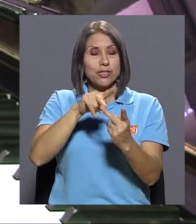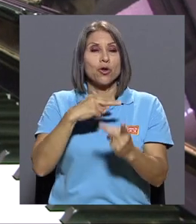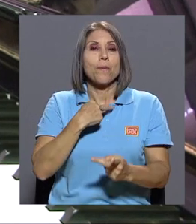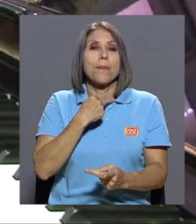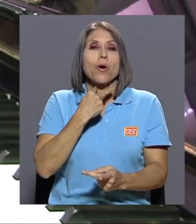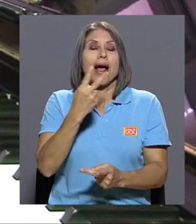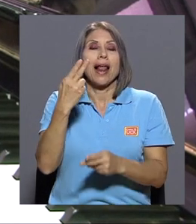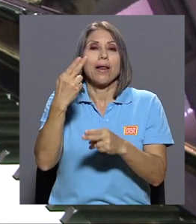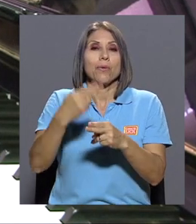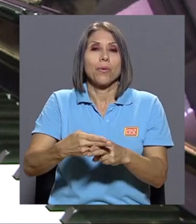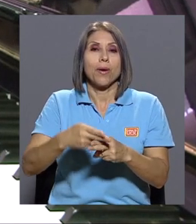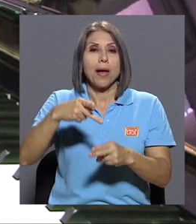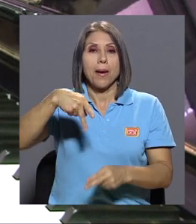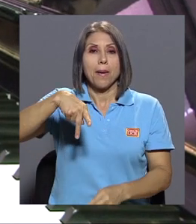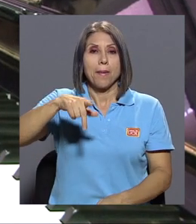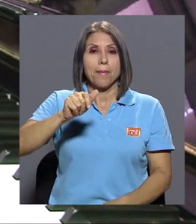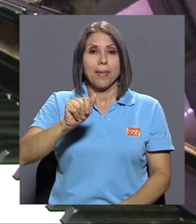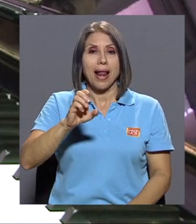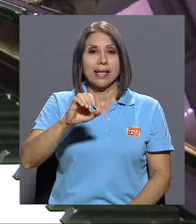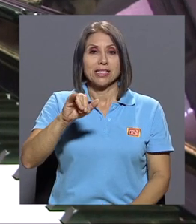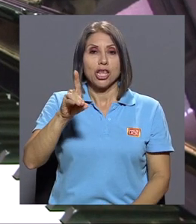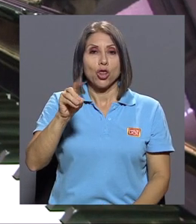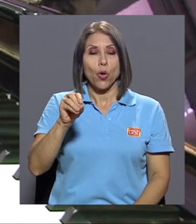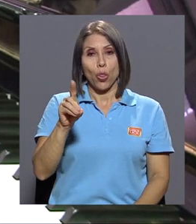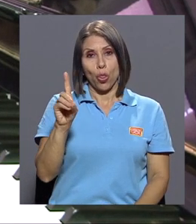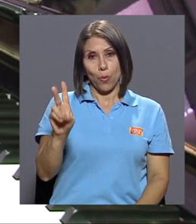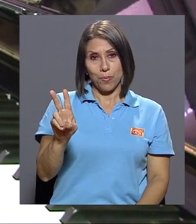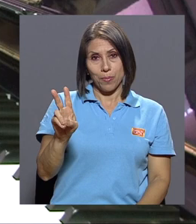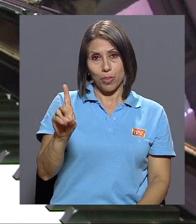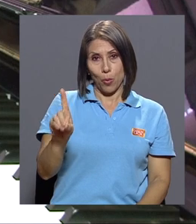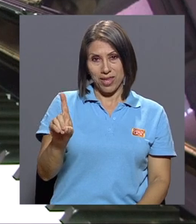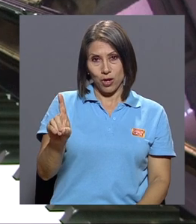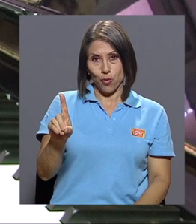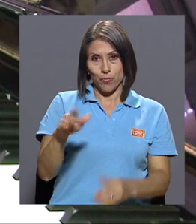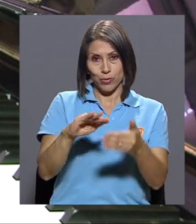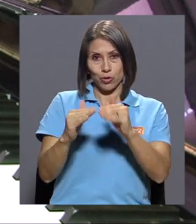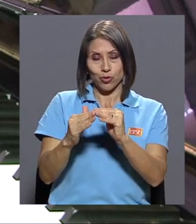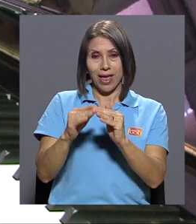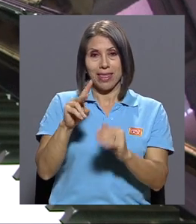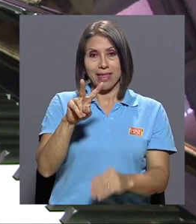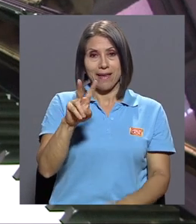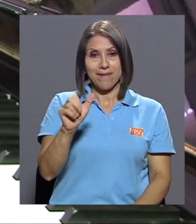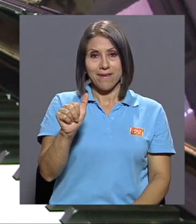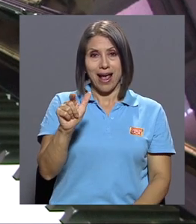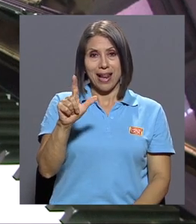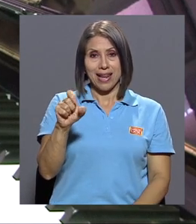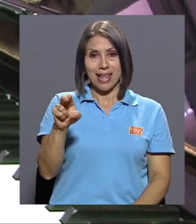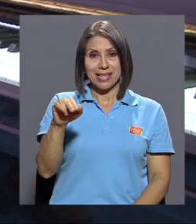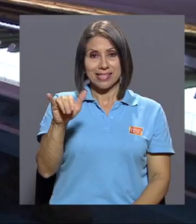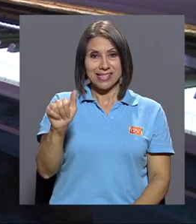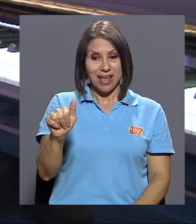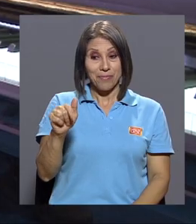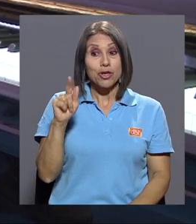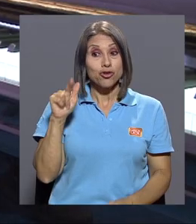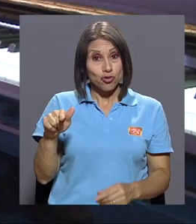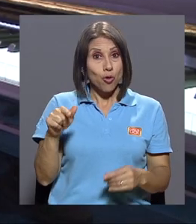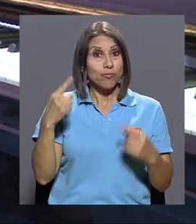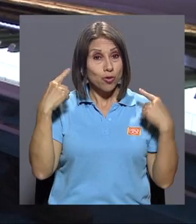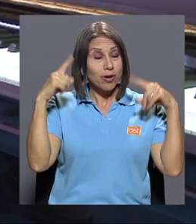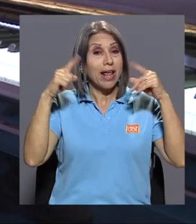vocal plácido domingo en valencia en este en este centro llegué a las semifinales